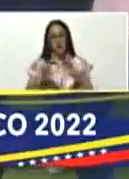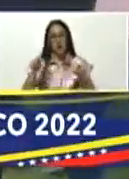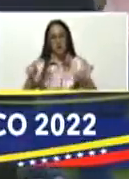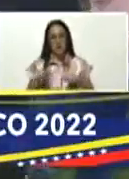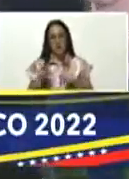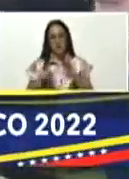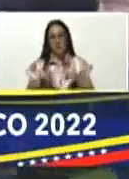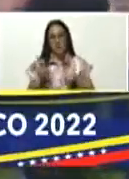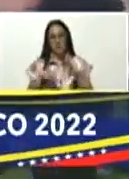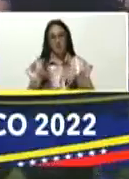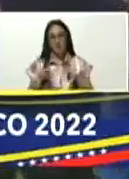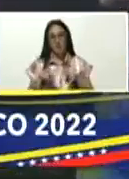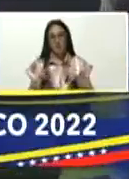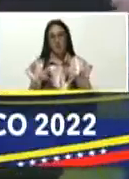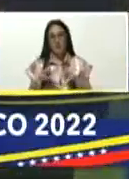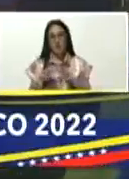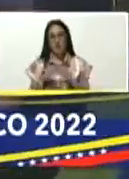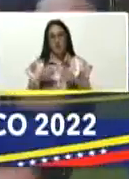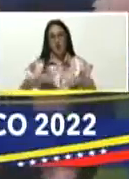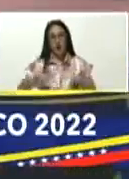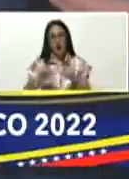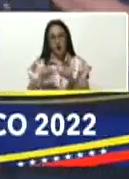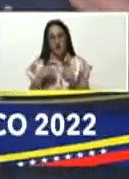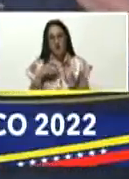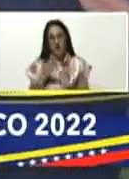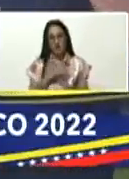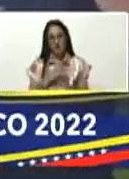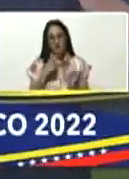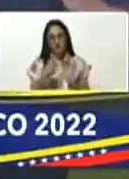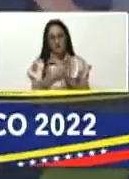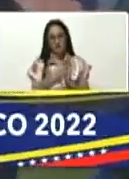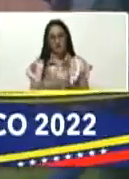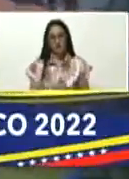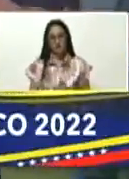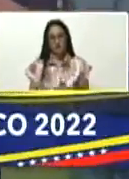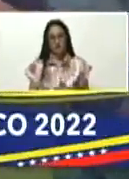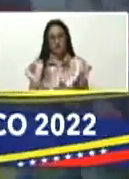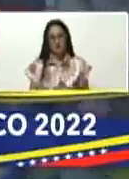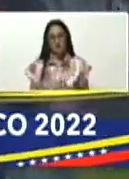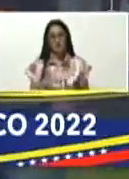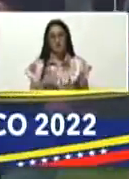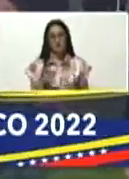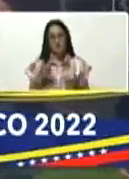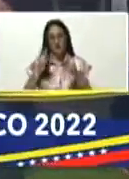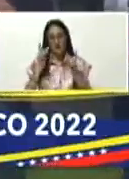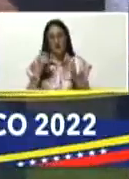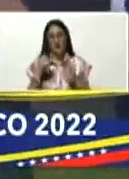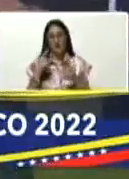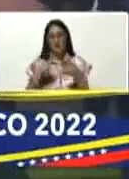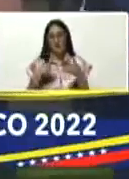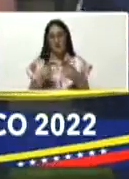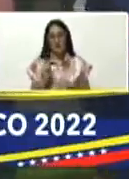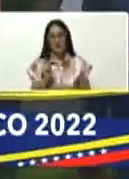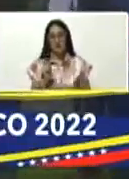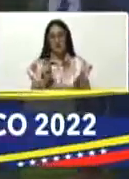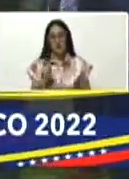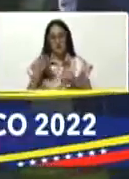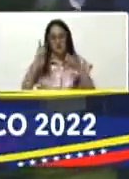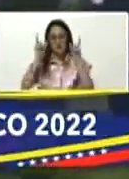exposición. Exposiciones en todas las áreas que le nombré. Una de las áreas innovadoras, aparte de la ganadería, aquí tenemos distintos tipos de